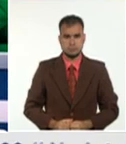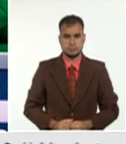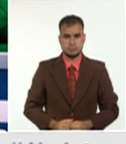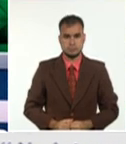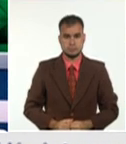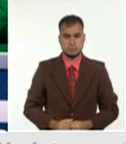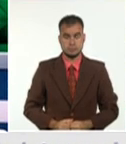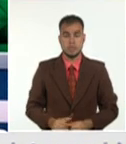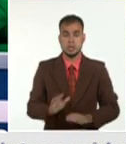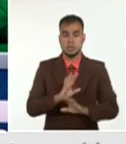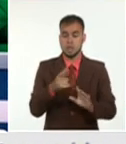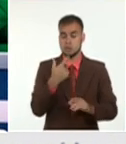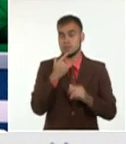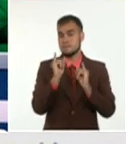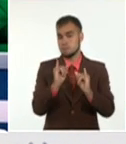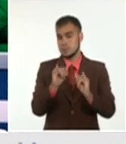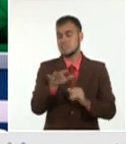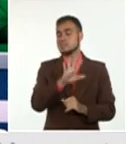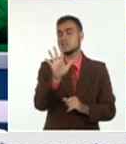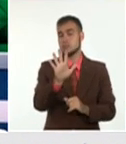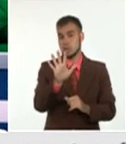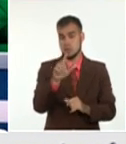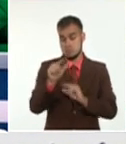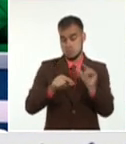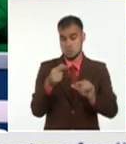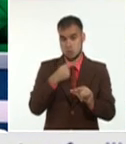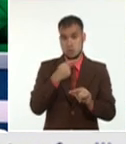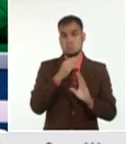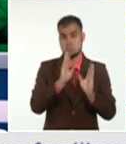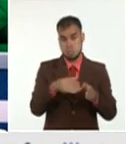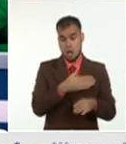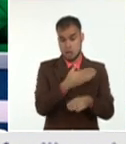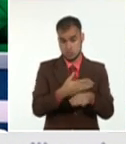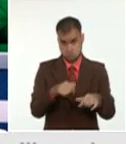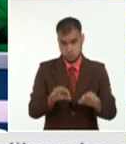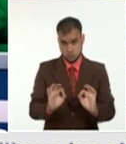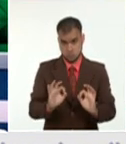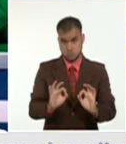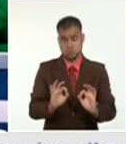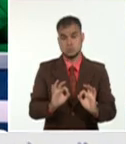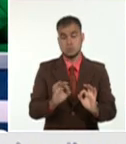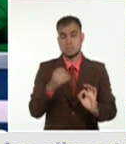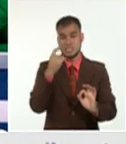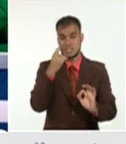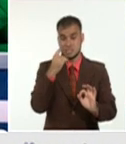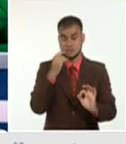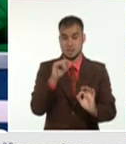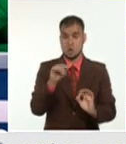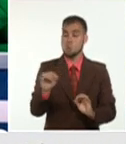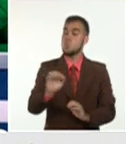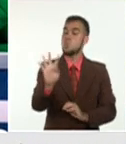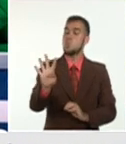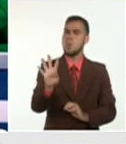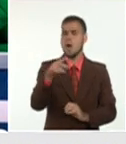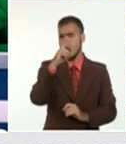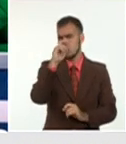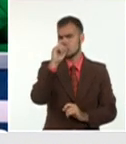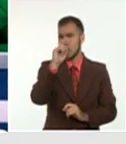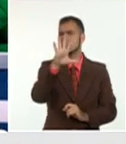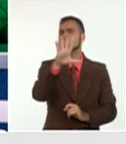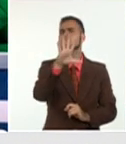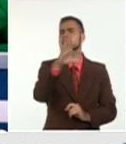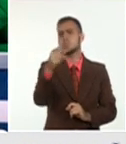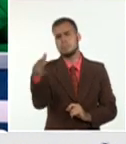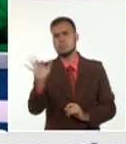que mencionaba hasta este momento, pues 4 de ellos con 50 y algo de edad, o